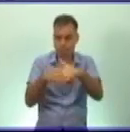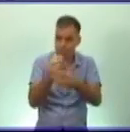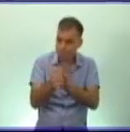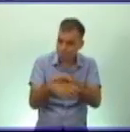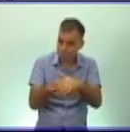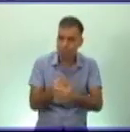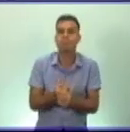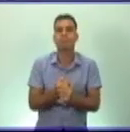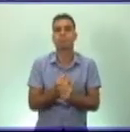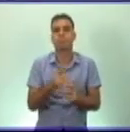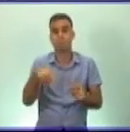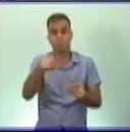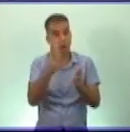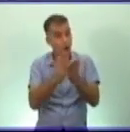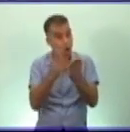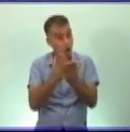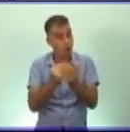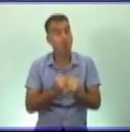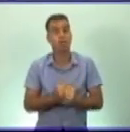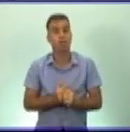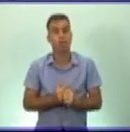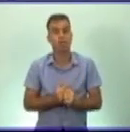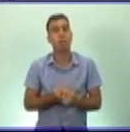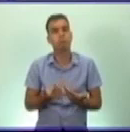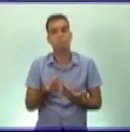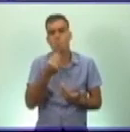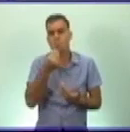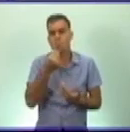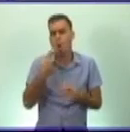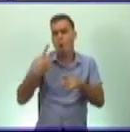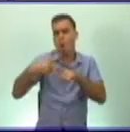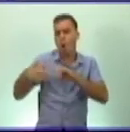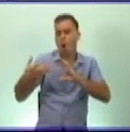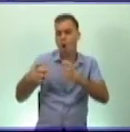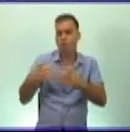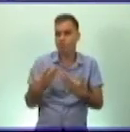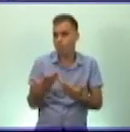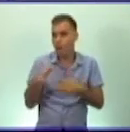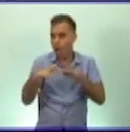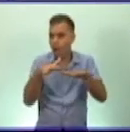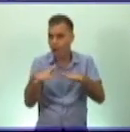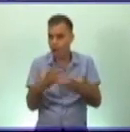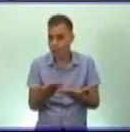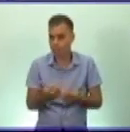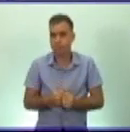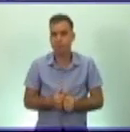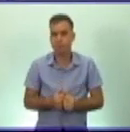deben estudiar, pero además que pueden utilizar otras fuentes para su preparación.